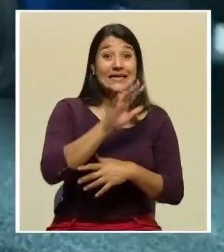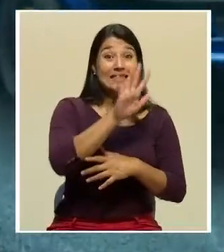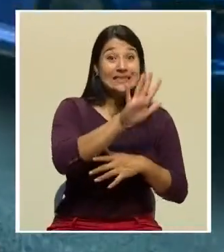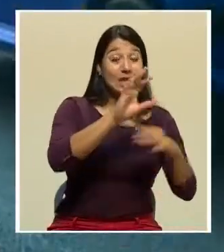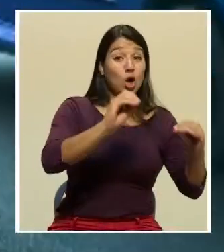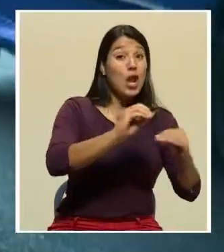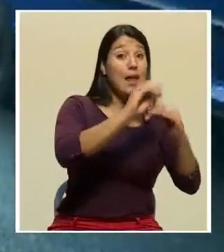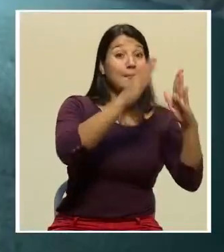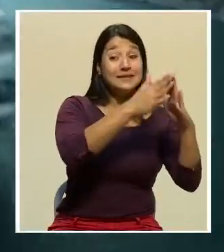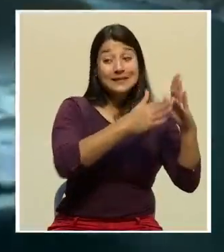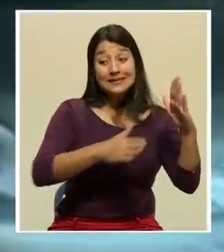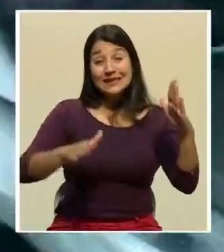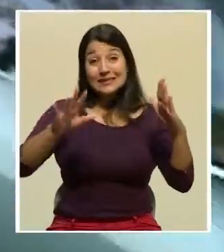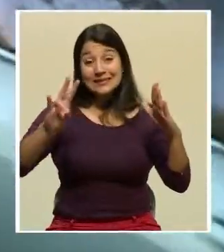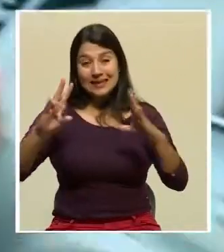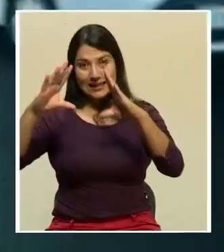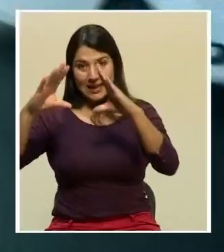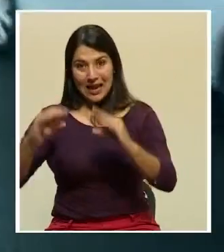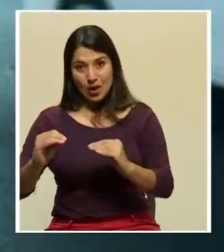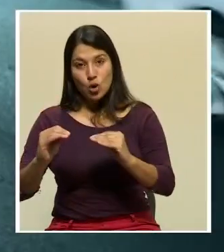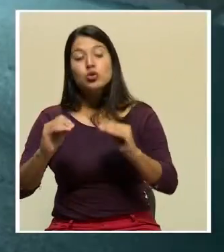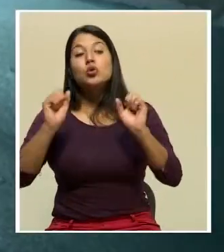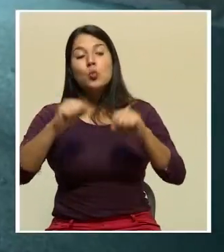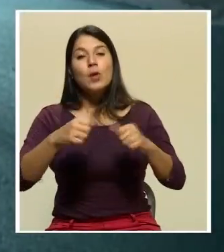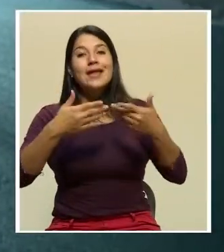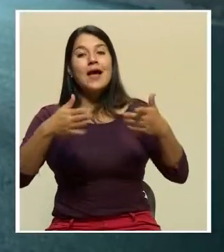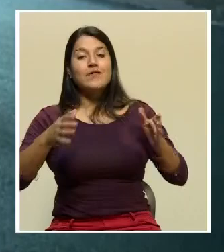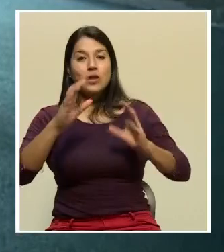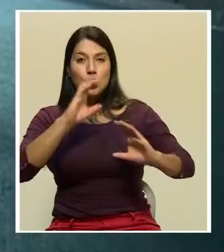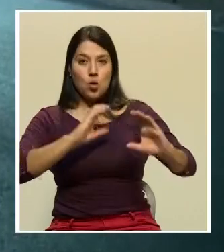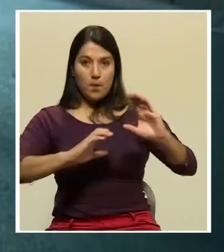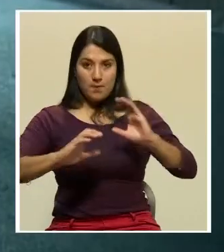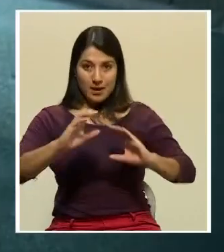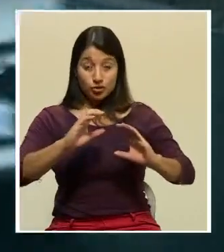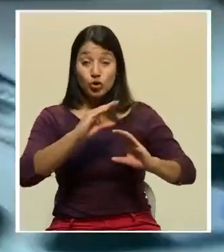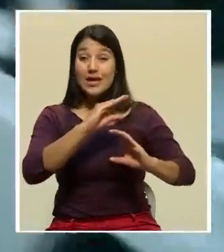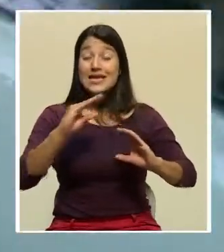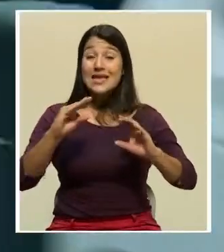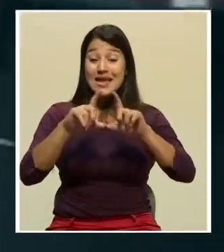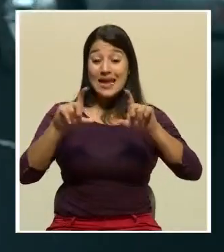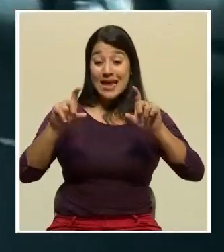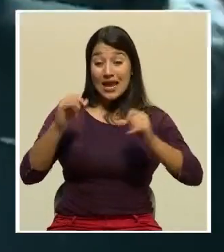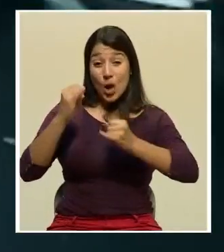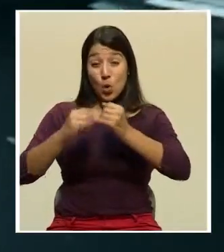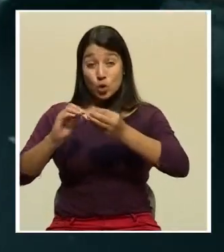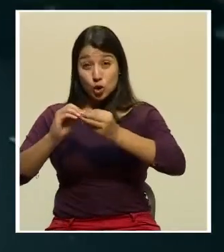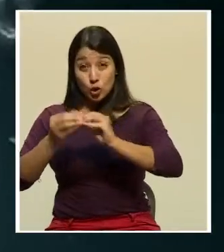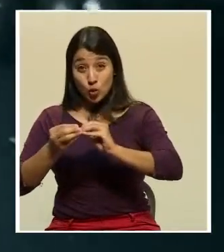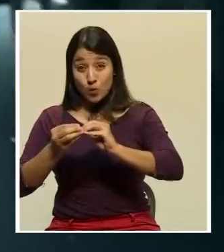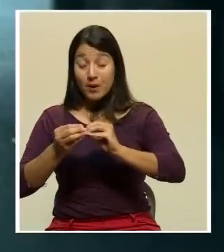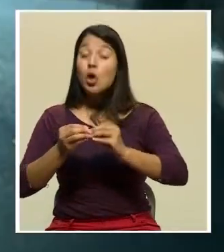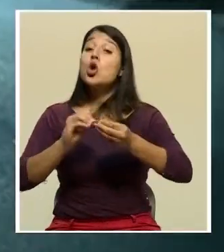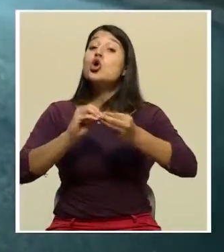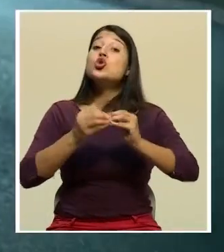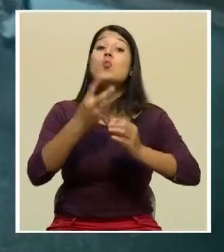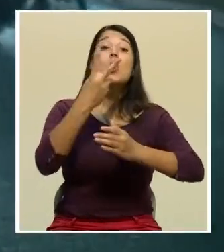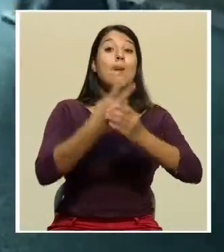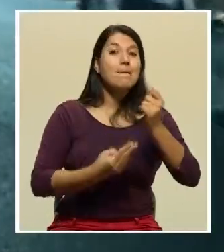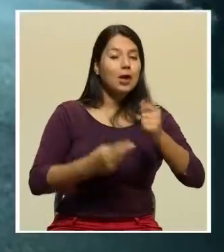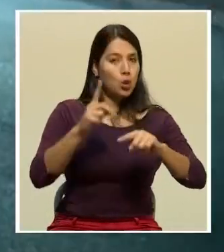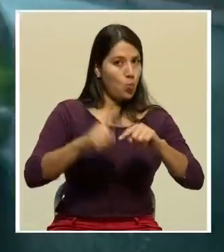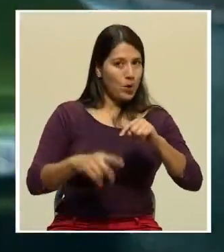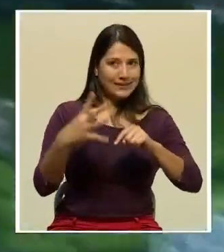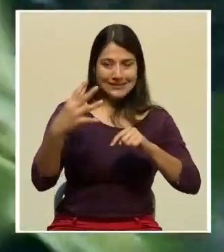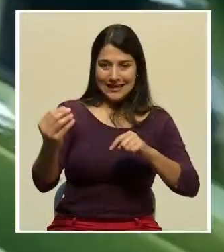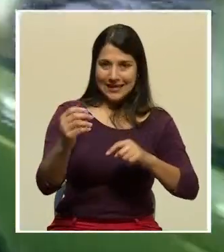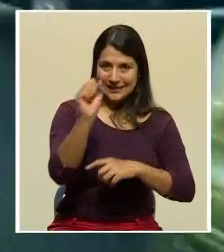noche para establecimientos habilitados por el Ministerio de Salud y por placa. Las terminadas en par no podrán circular los sábados